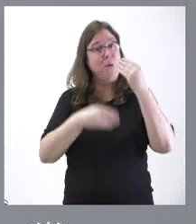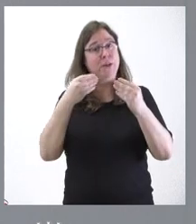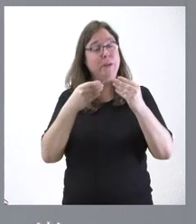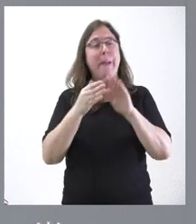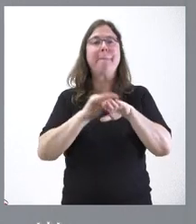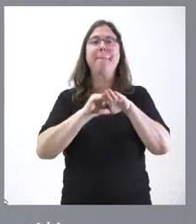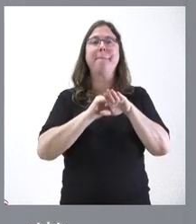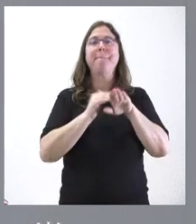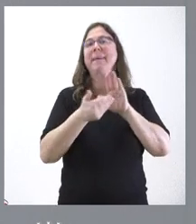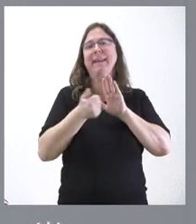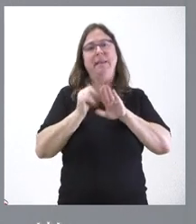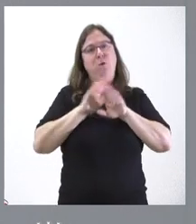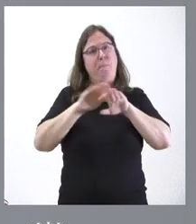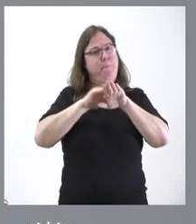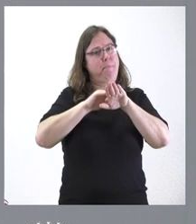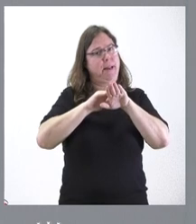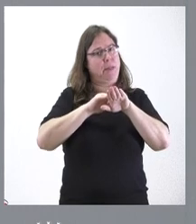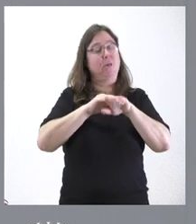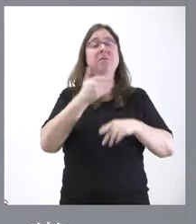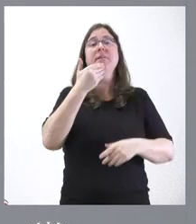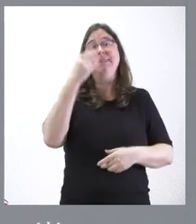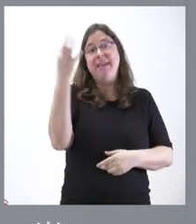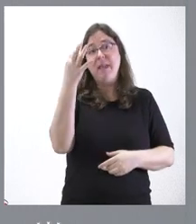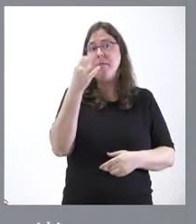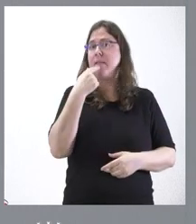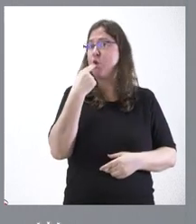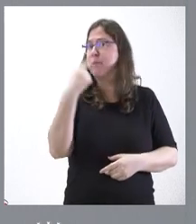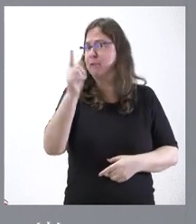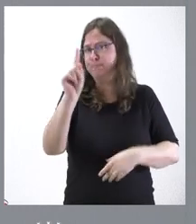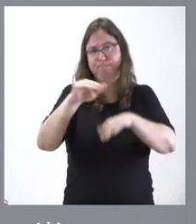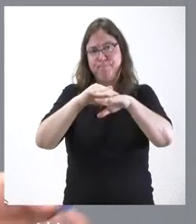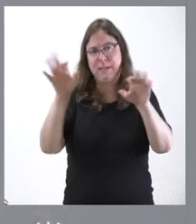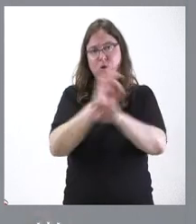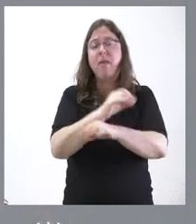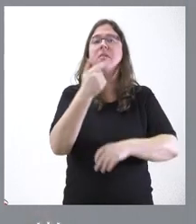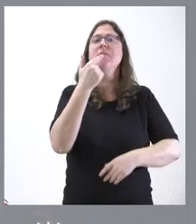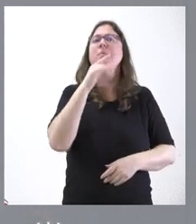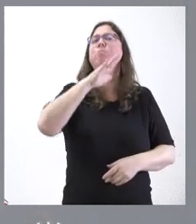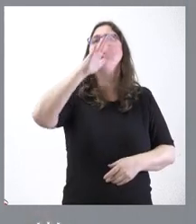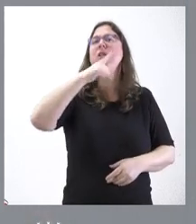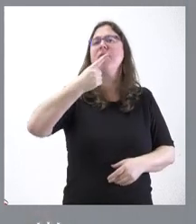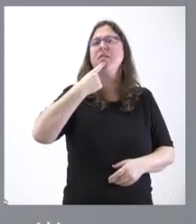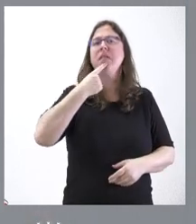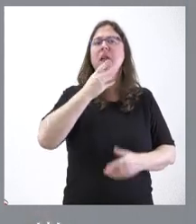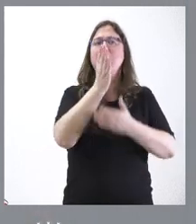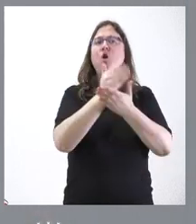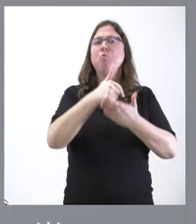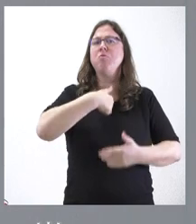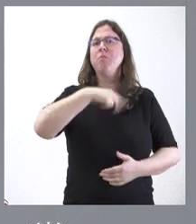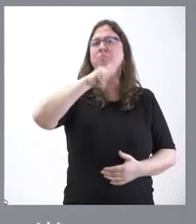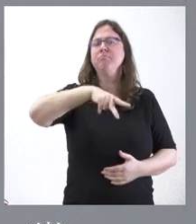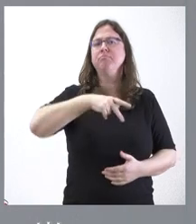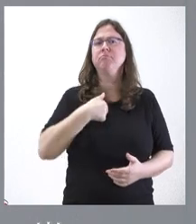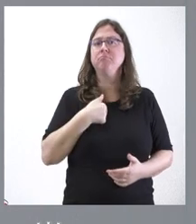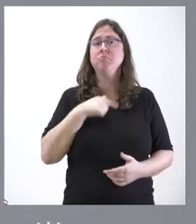palabras pida perdón si es que estima que lo tiene que perder Perdón o justifique en qué se basa que esta es una comunidad Autónoma que